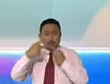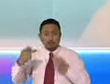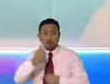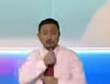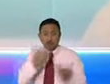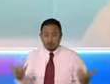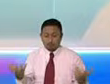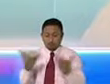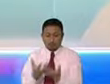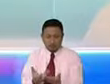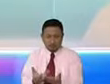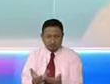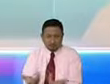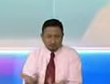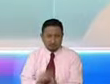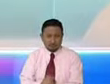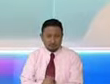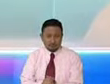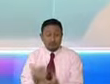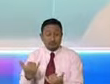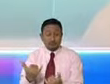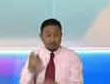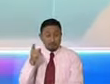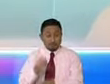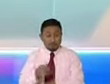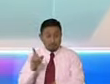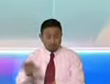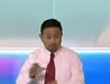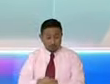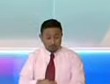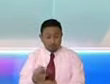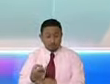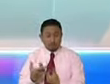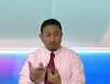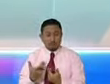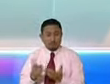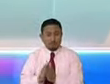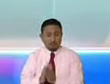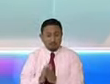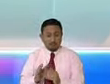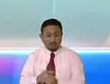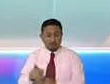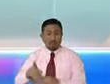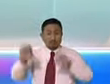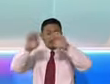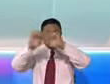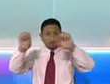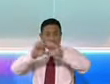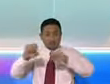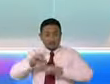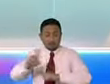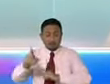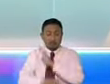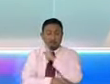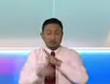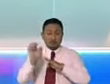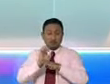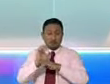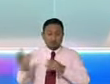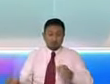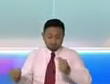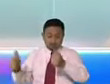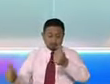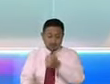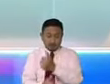Por esta razón, hemos exigido, en uso legítimo de que es una empresa subsidiaria de Petroecuador, que se